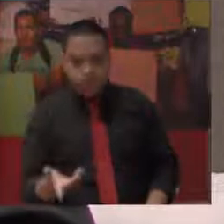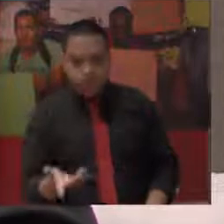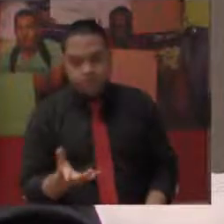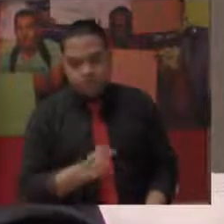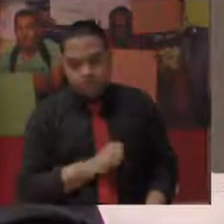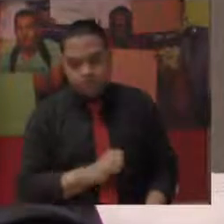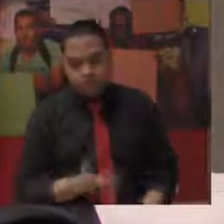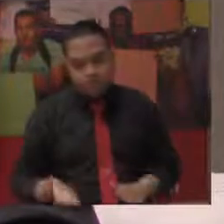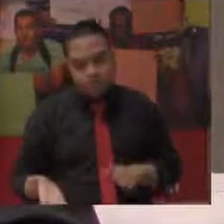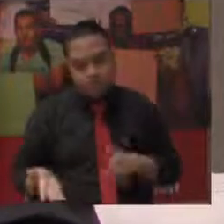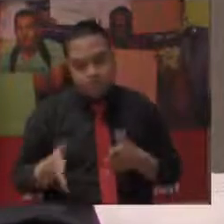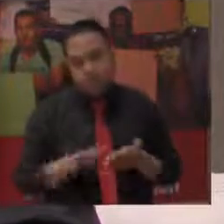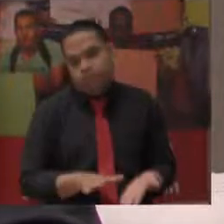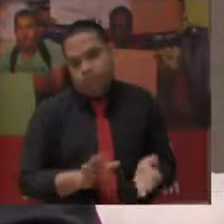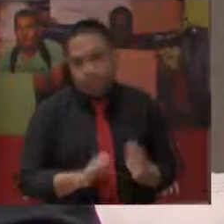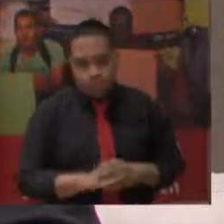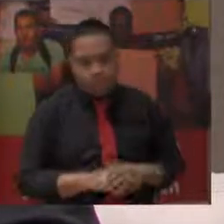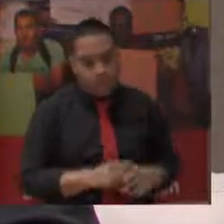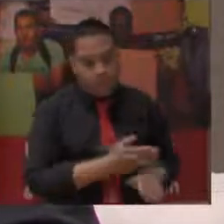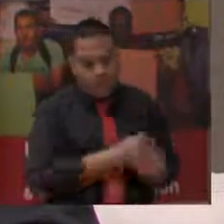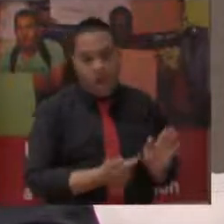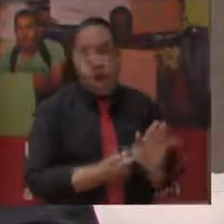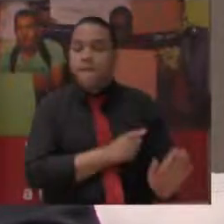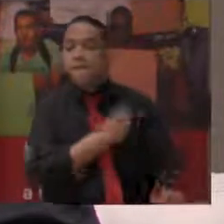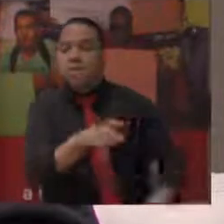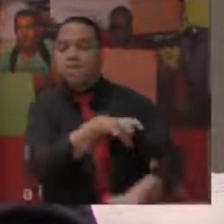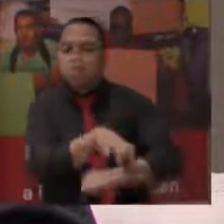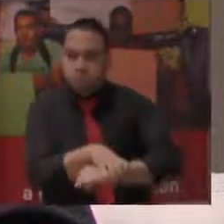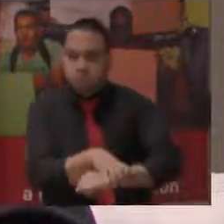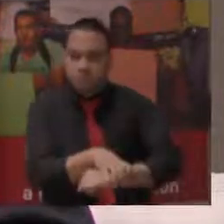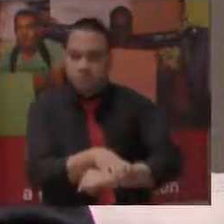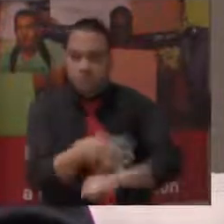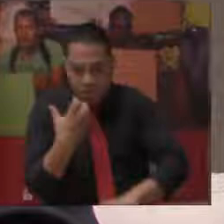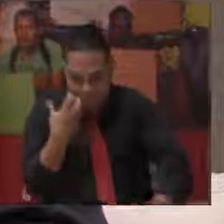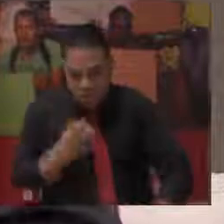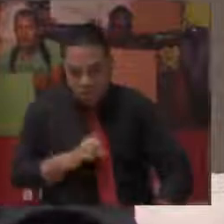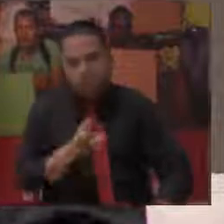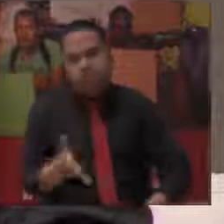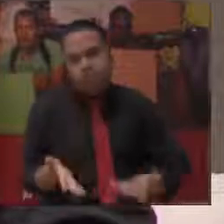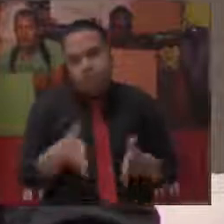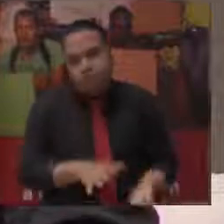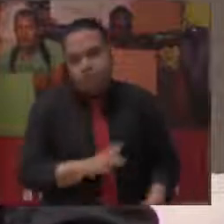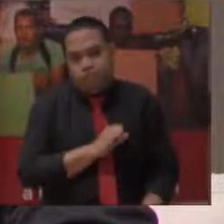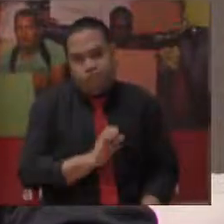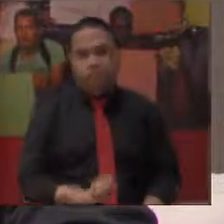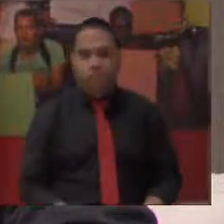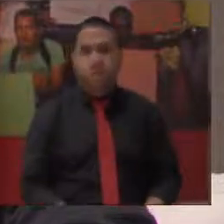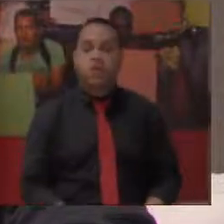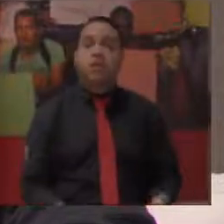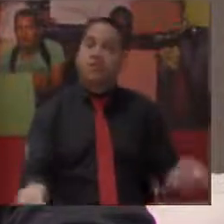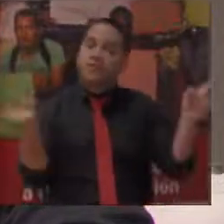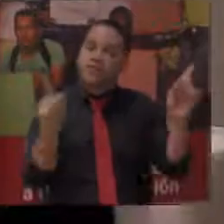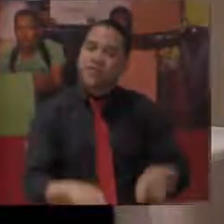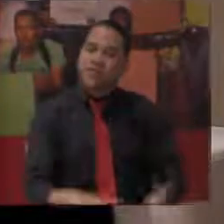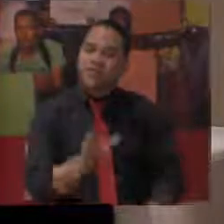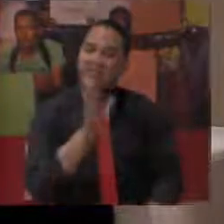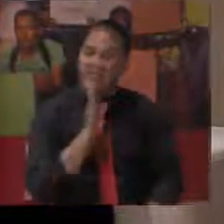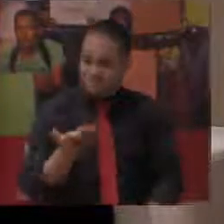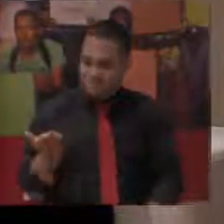murió con esa orden de captura. Y pues a personas como